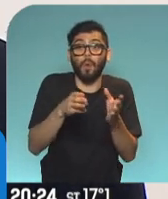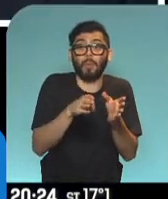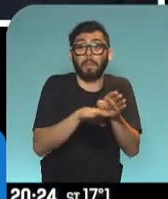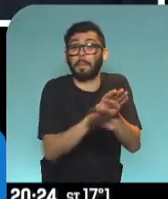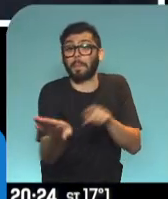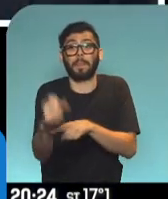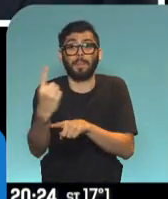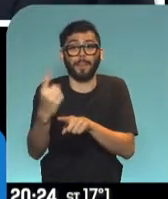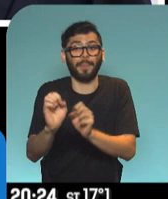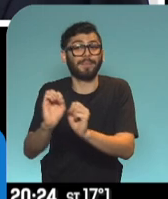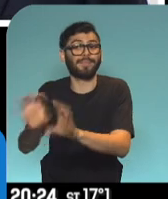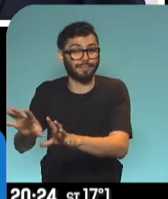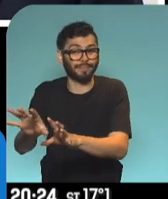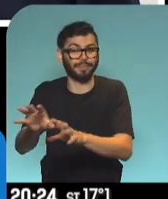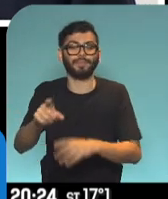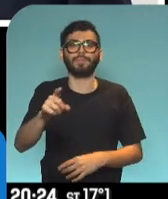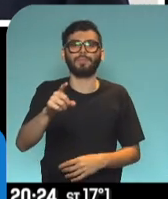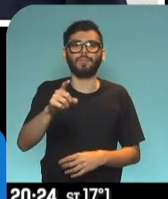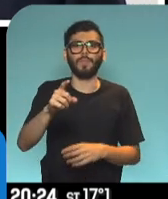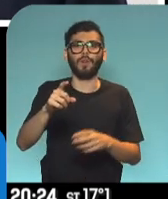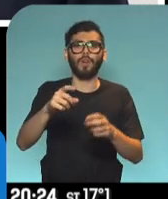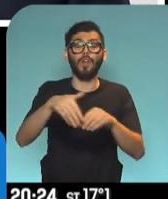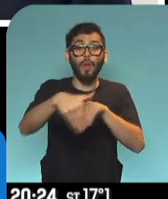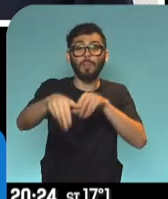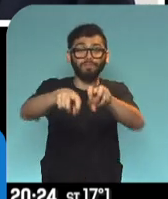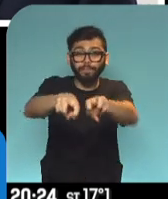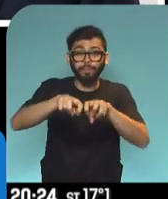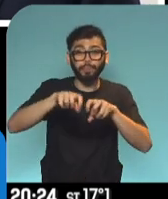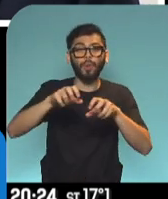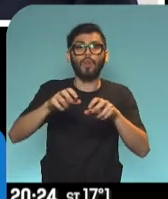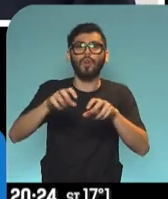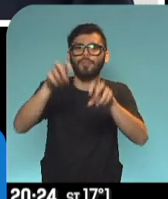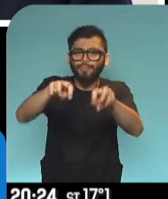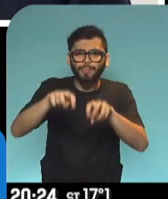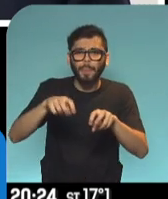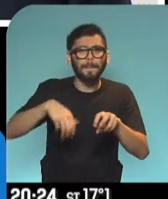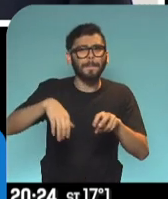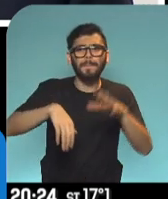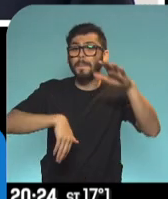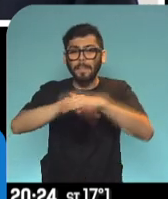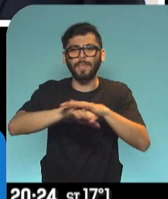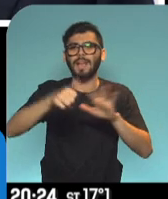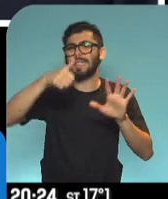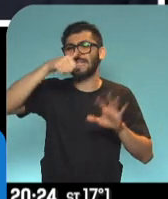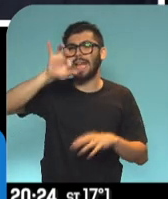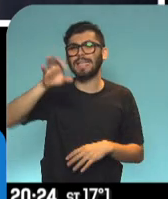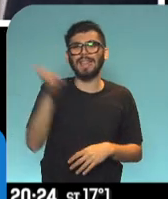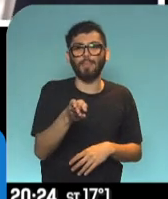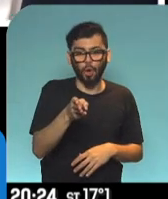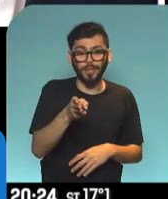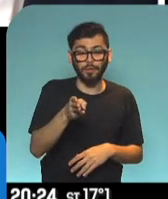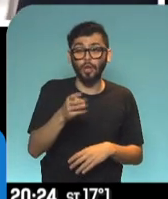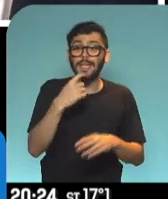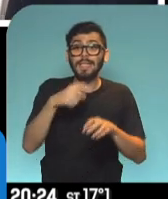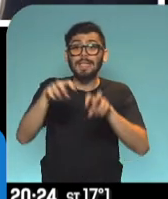unidad. En las unidades de mayor cantidad de butacas, la capacidad de ocupación va a ser del 60%. En las unidades de menor cantidad